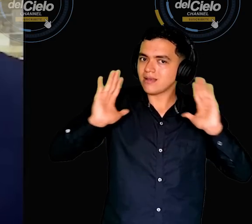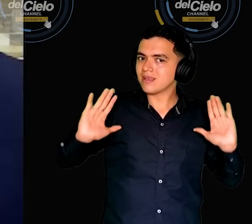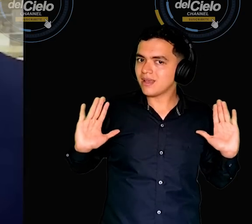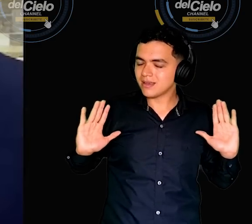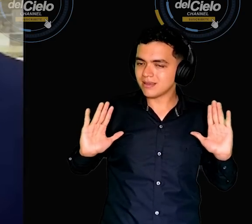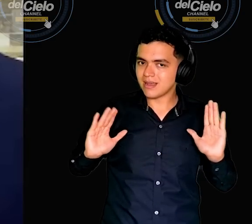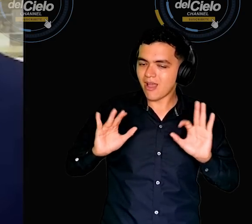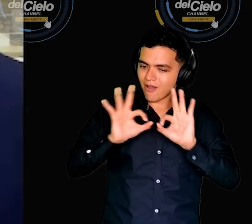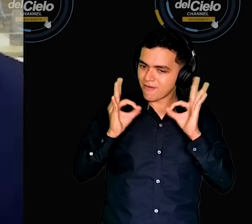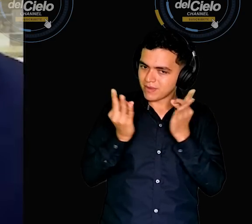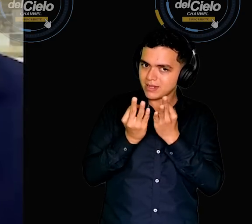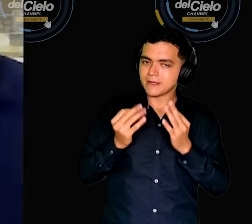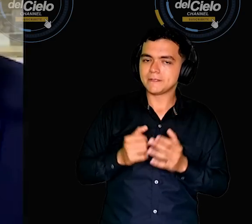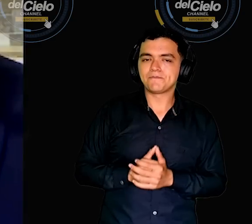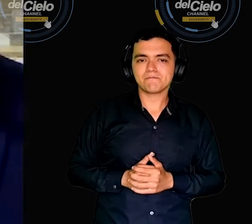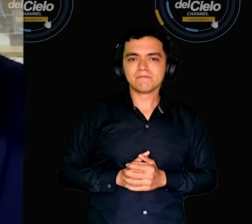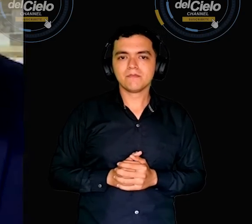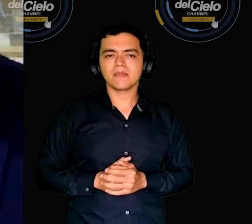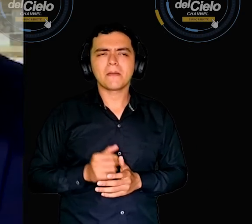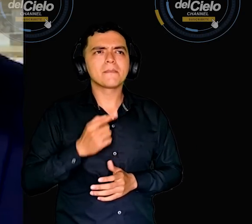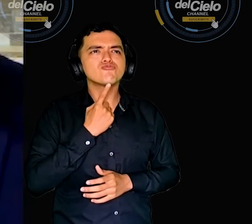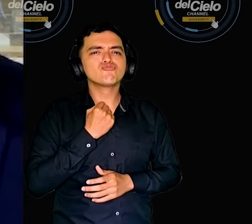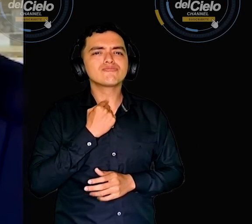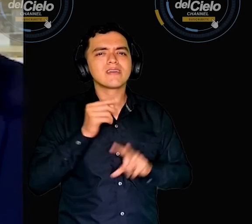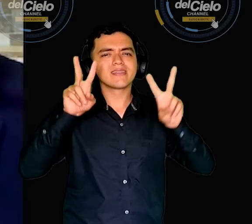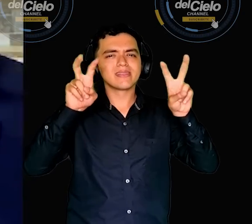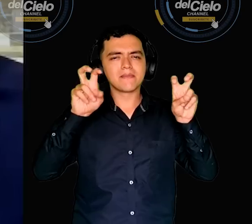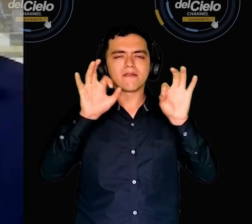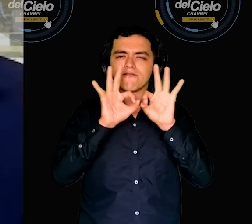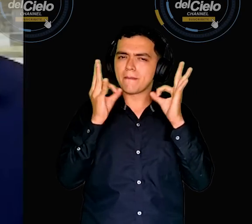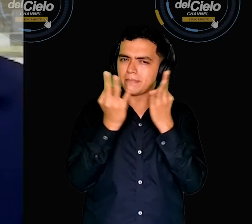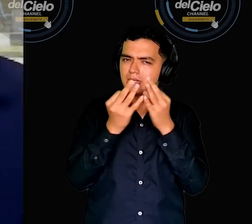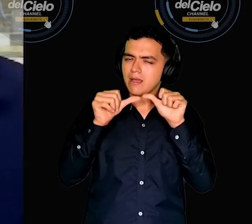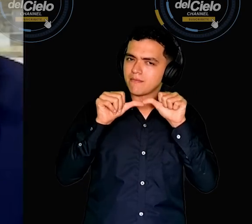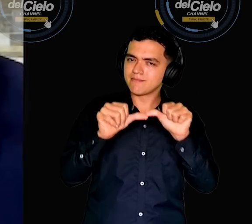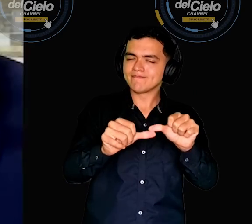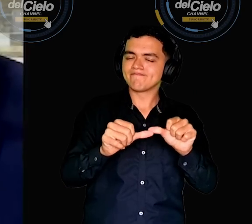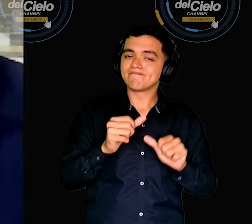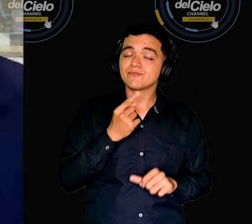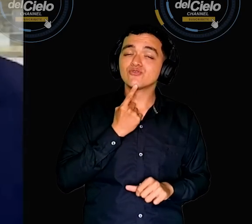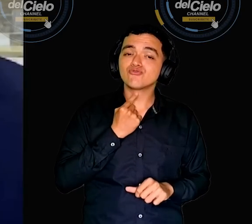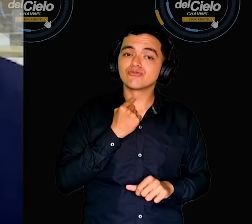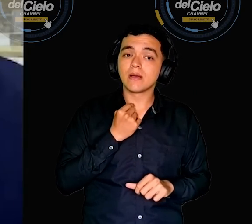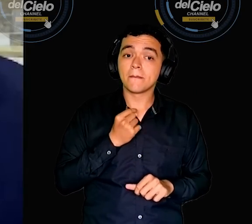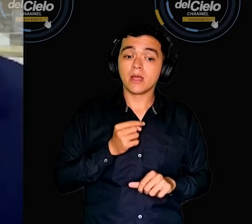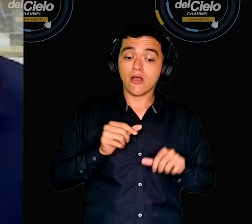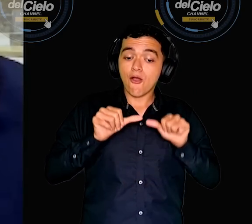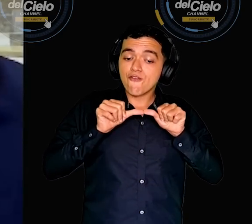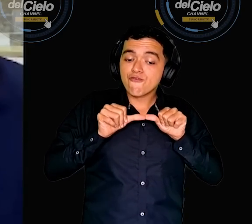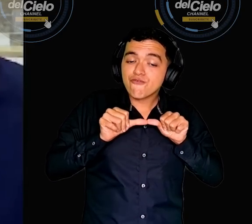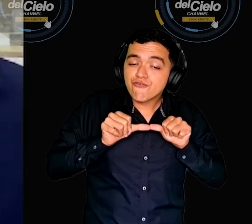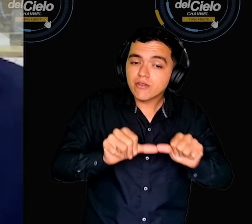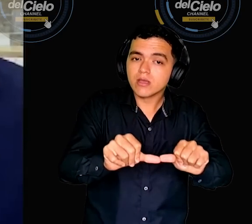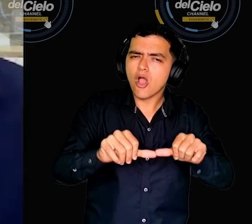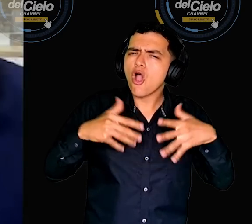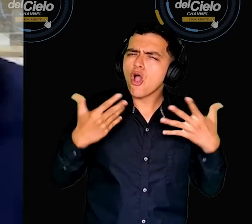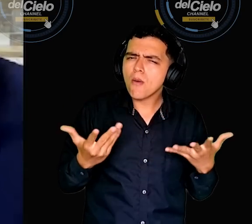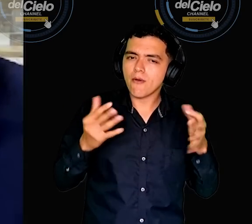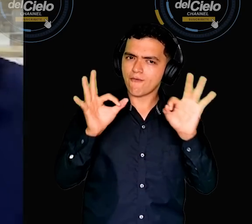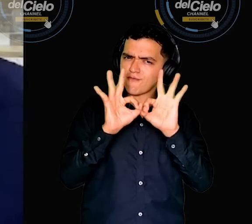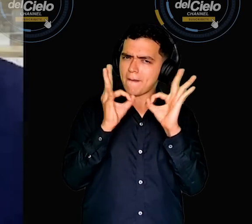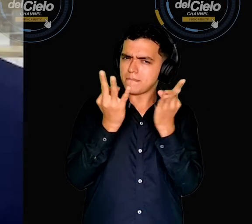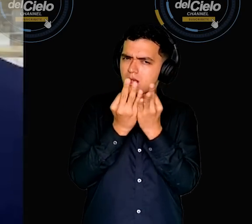está en Londres, pero somos hogar, somos familia y permanecemos unidos. Y si